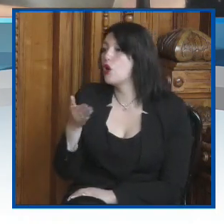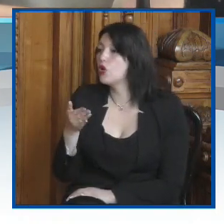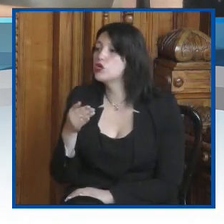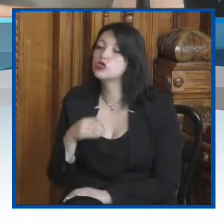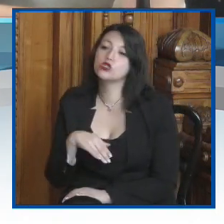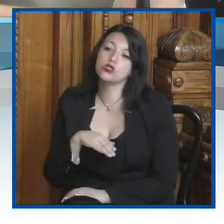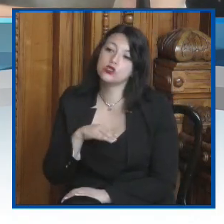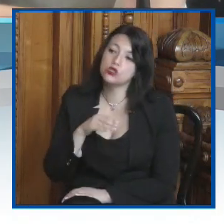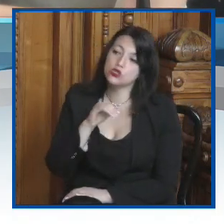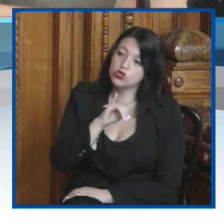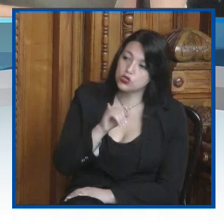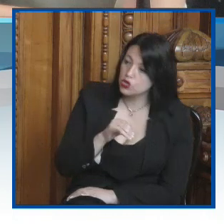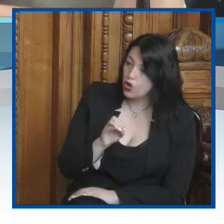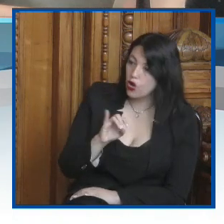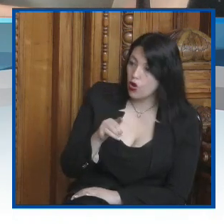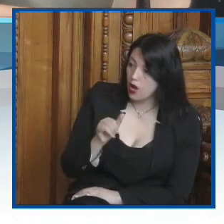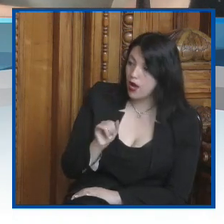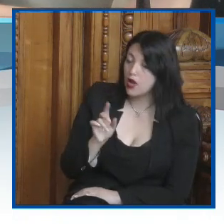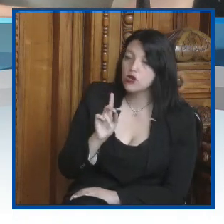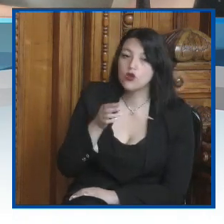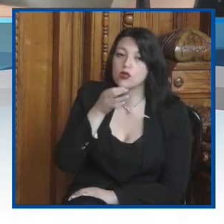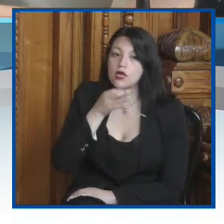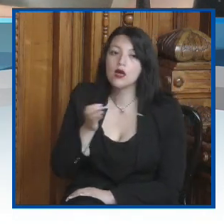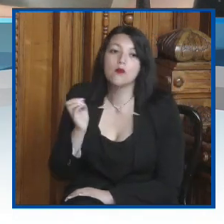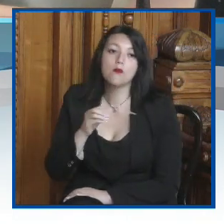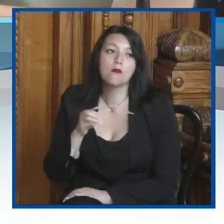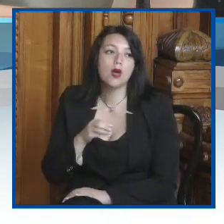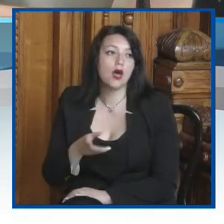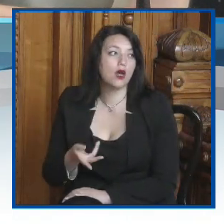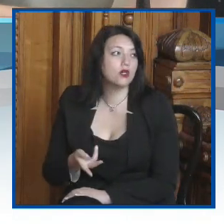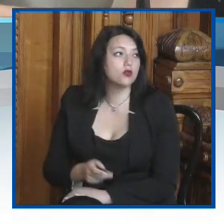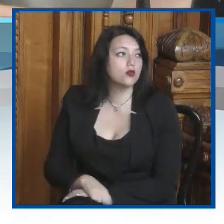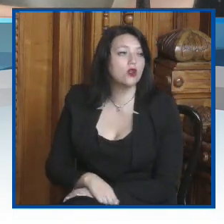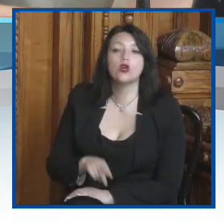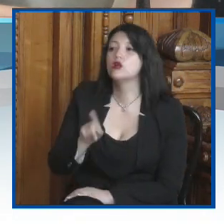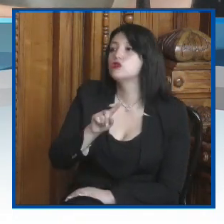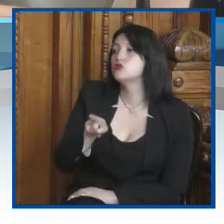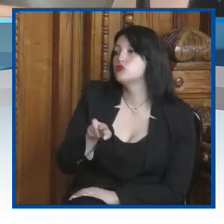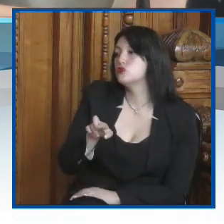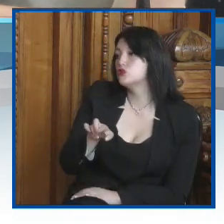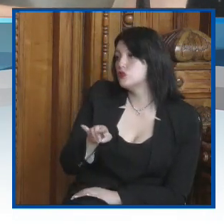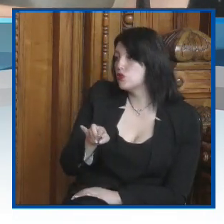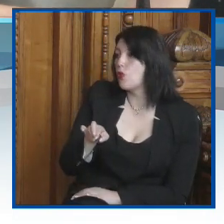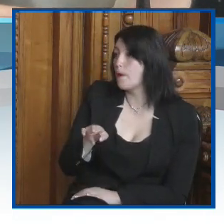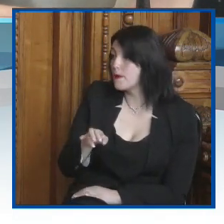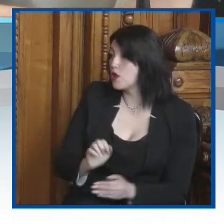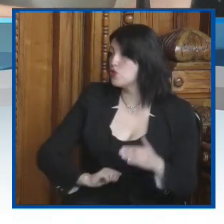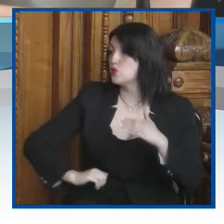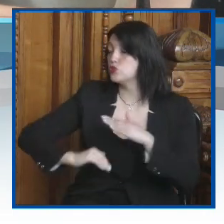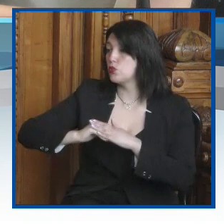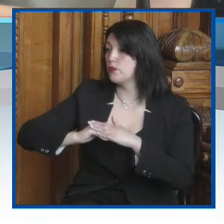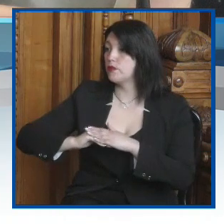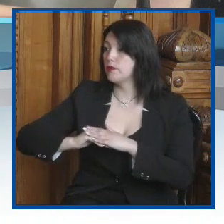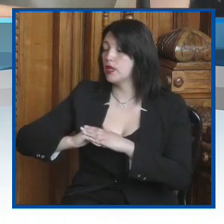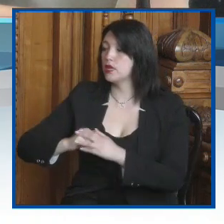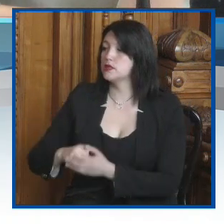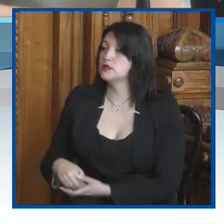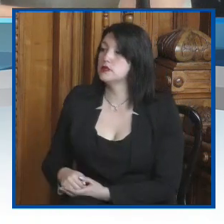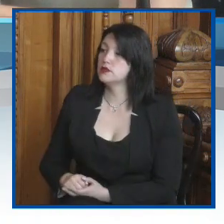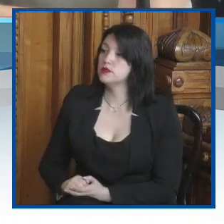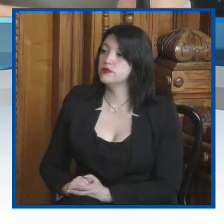hoja. No digamos más ut supra. ¿Para qué decir ut supra? O sea, la gente no entiende qué dice ut